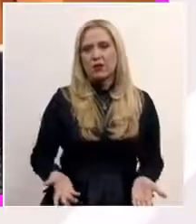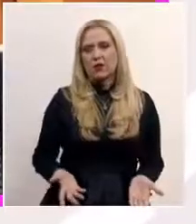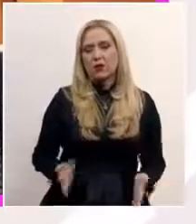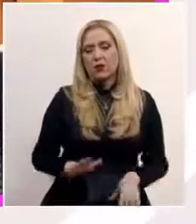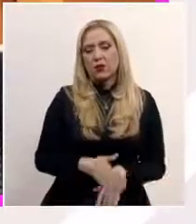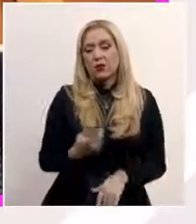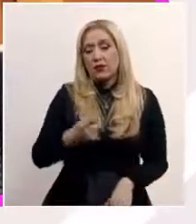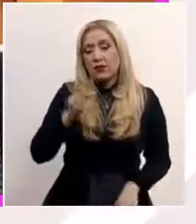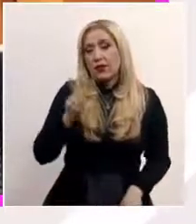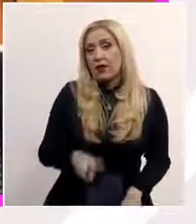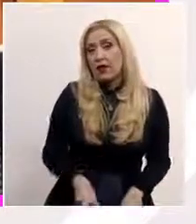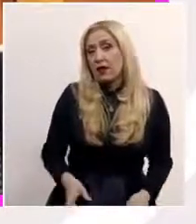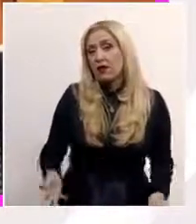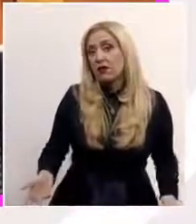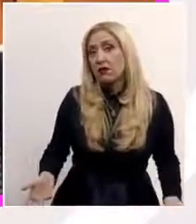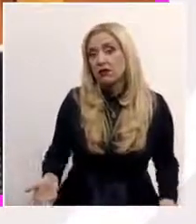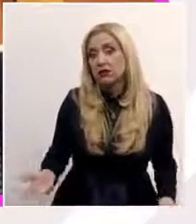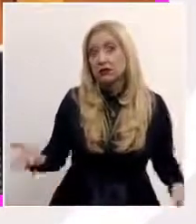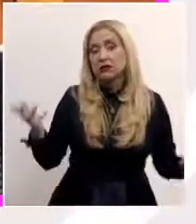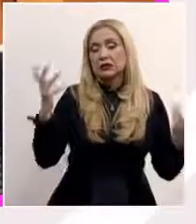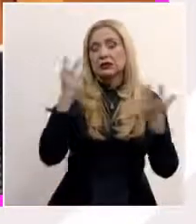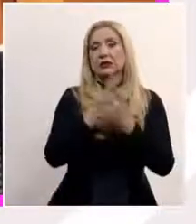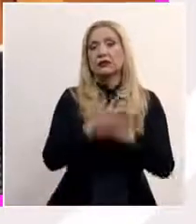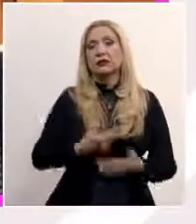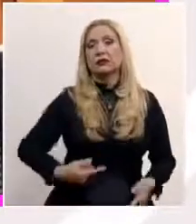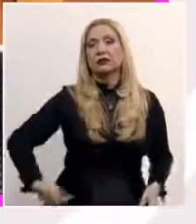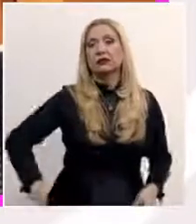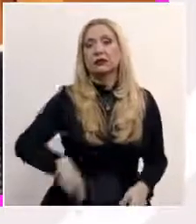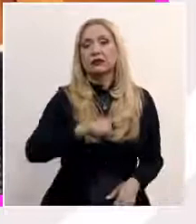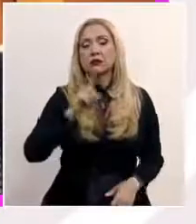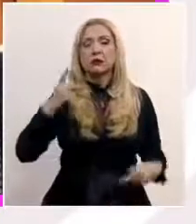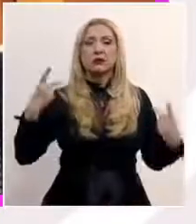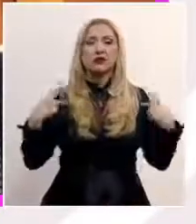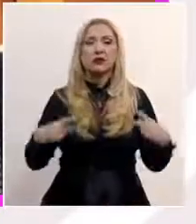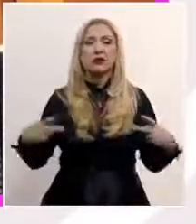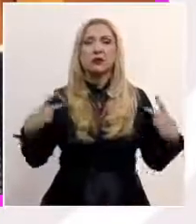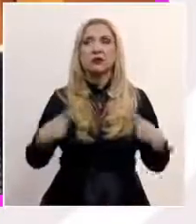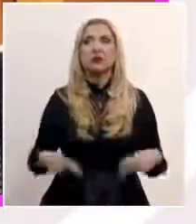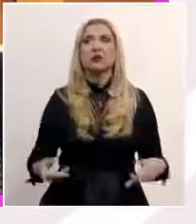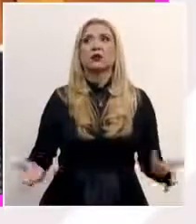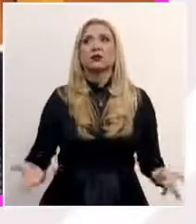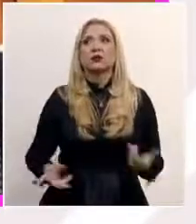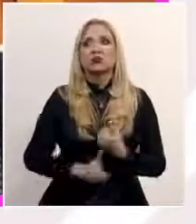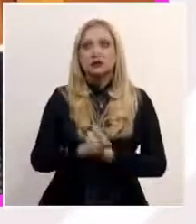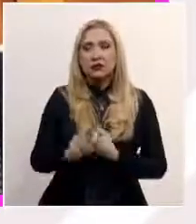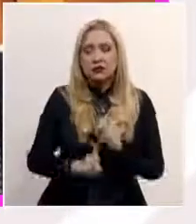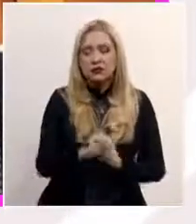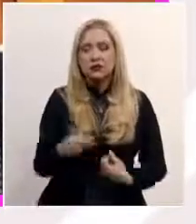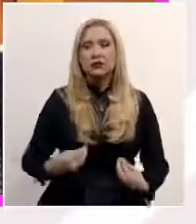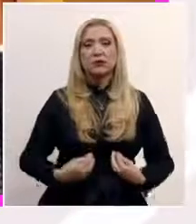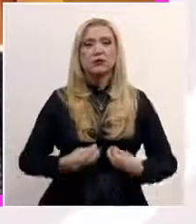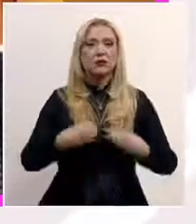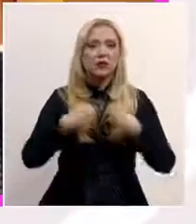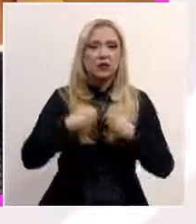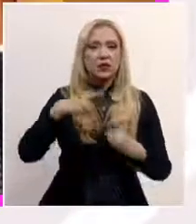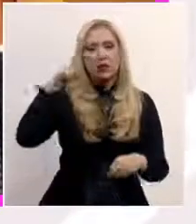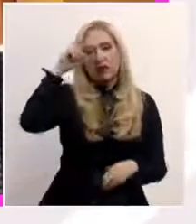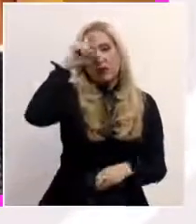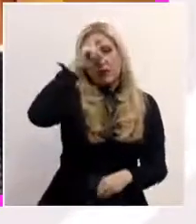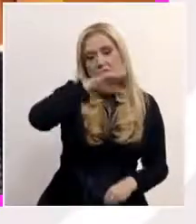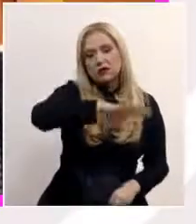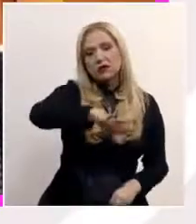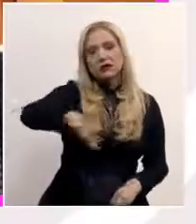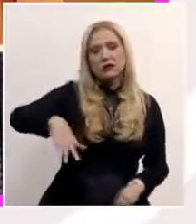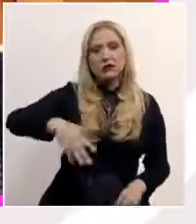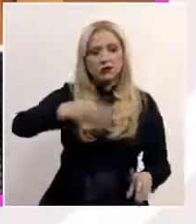día esto impacta directamente en las vidas de las personas y como ya lo decías, Valeria, en las vidas no solamente de